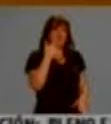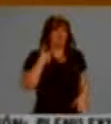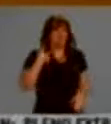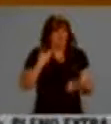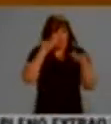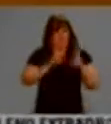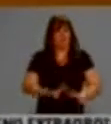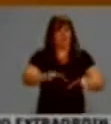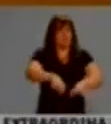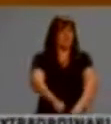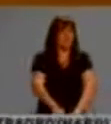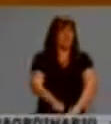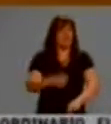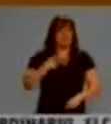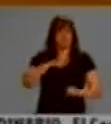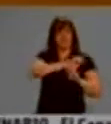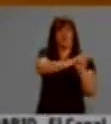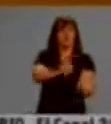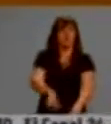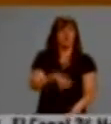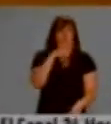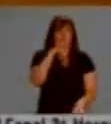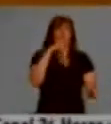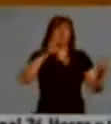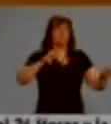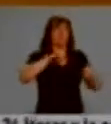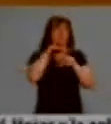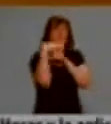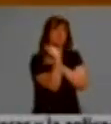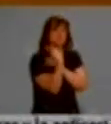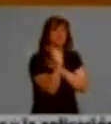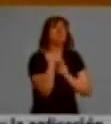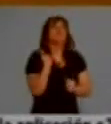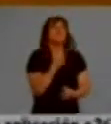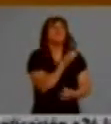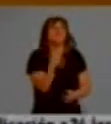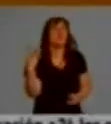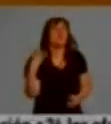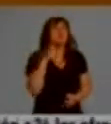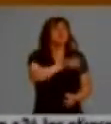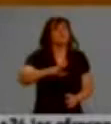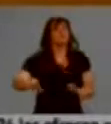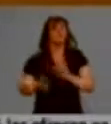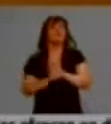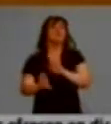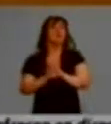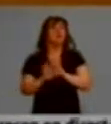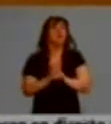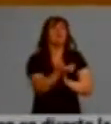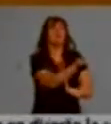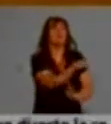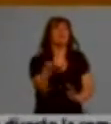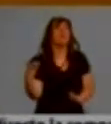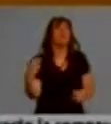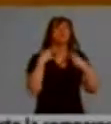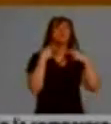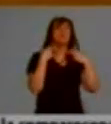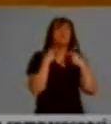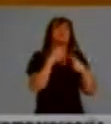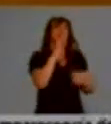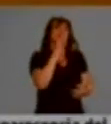escaño por cada información tendenciosa que circula, ¿cuántos de ustedes seguirían en la Cámara? ¿Cuántos diputados quedarían hoy